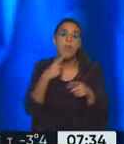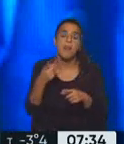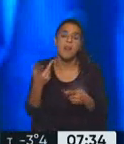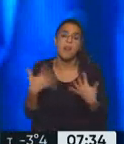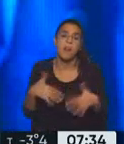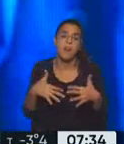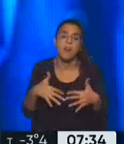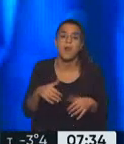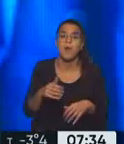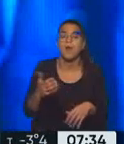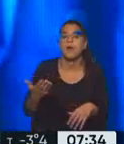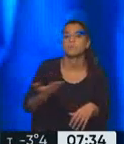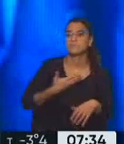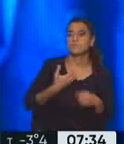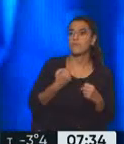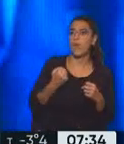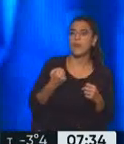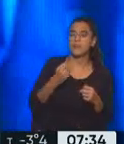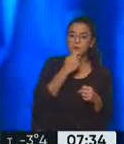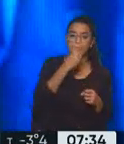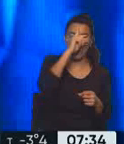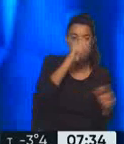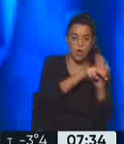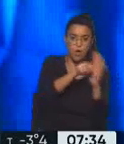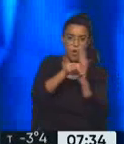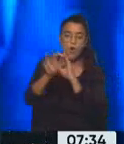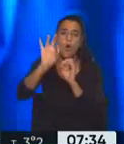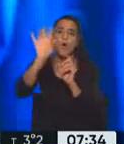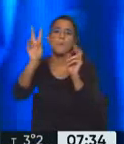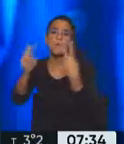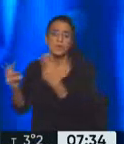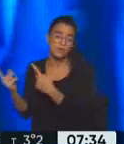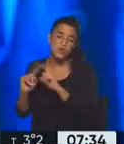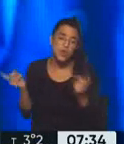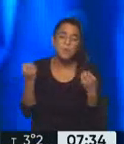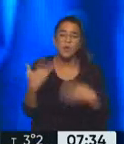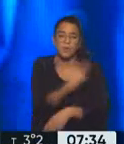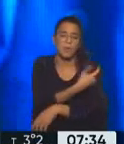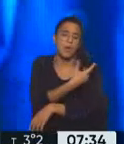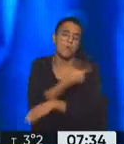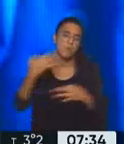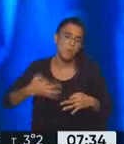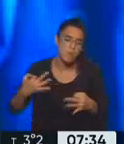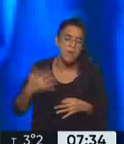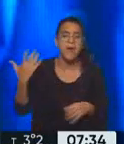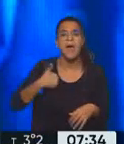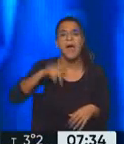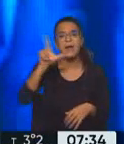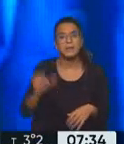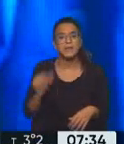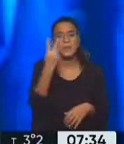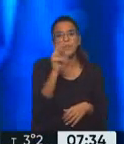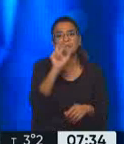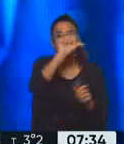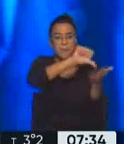muy alto como vos decís en de hospitalización y en mortalidad porque tenemos muy buena tasa de vacunación argentina está dentro de los 20